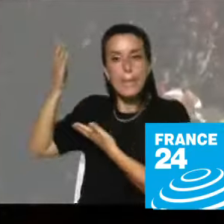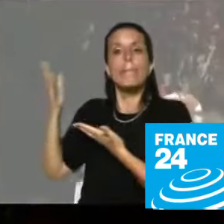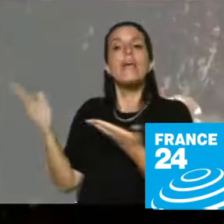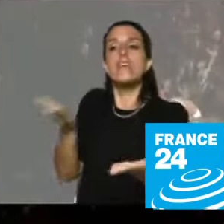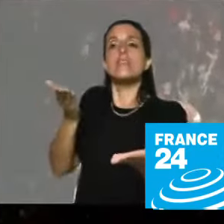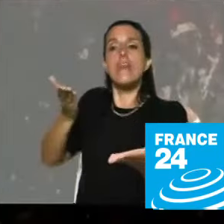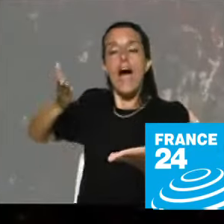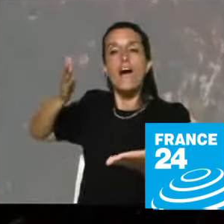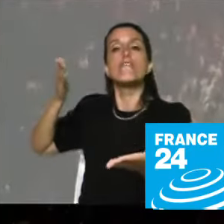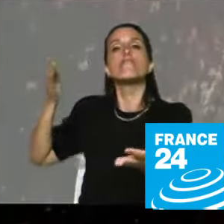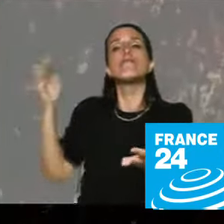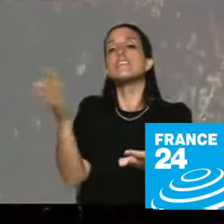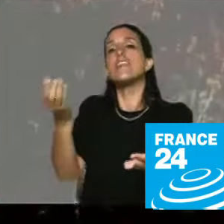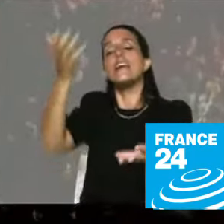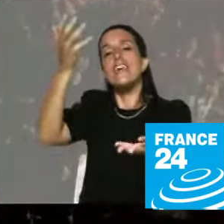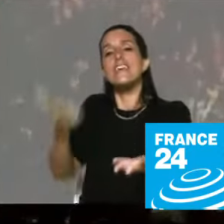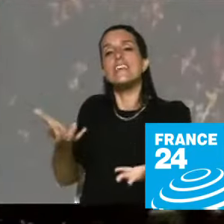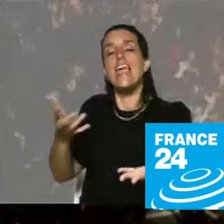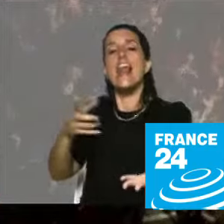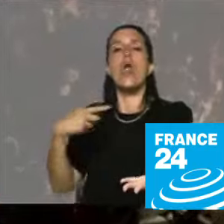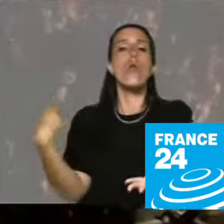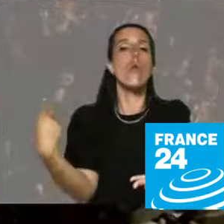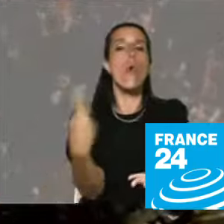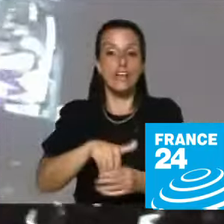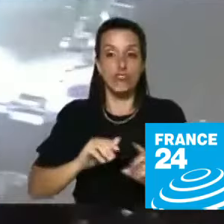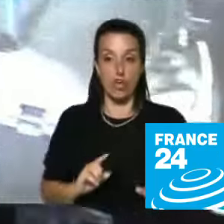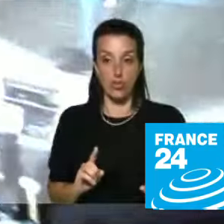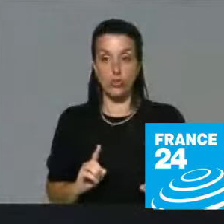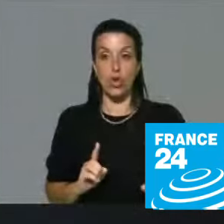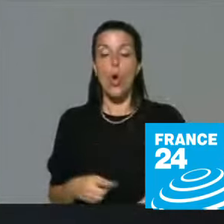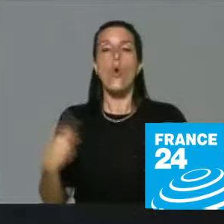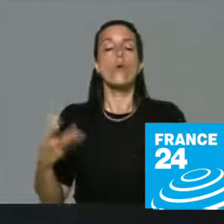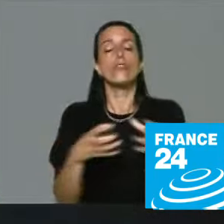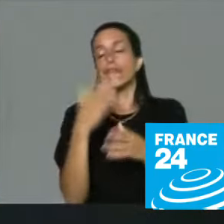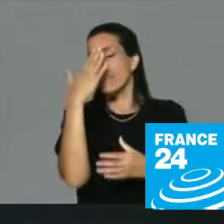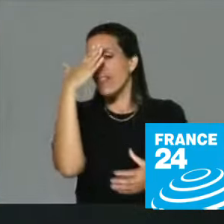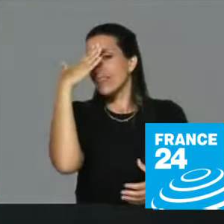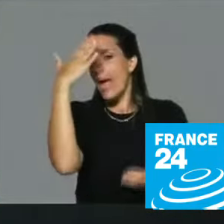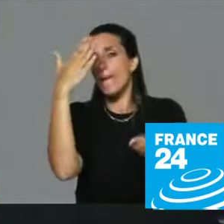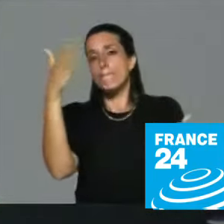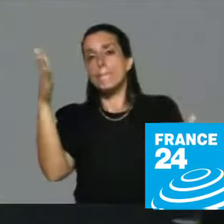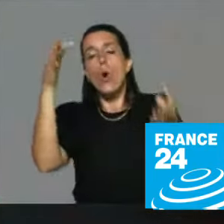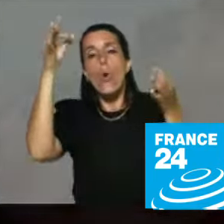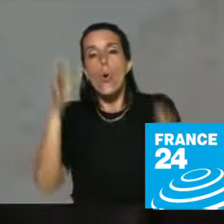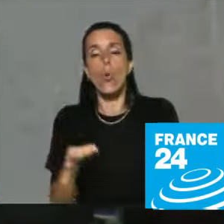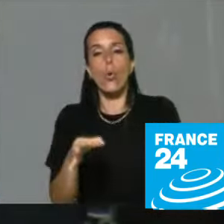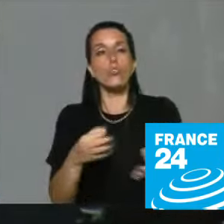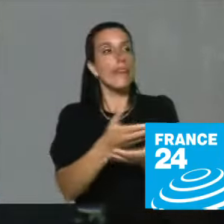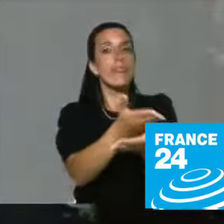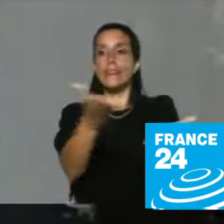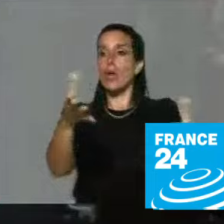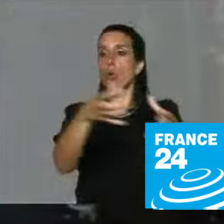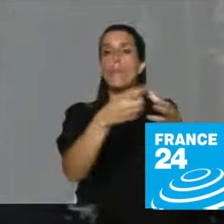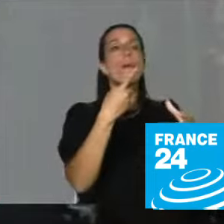sus simpatizantes y llamó a los máximos esfuerzos para el balotaje. Nuestro Frente Amplio en este concierto de